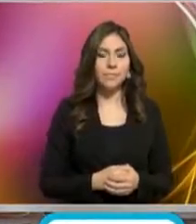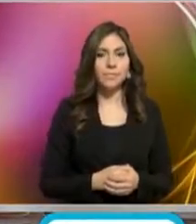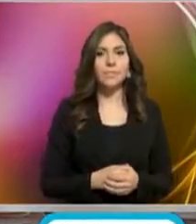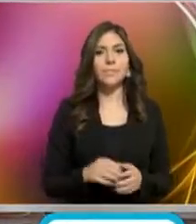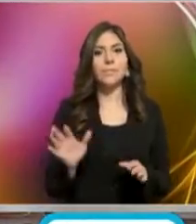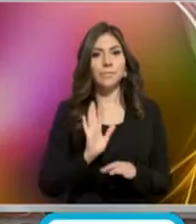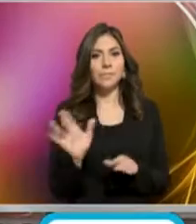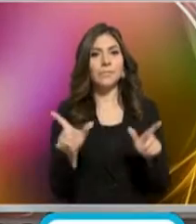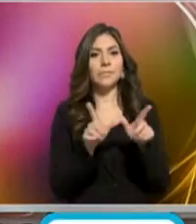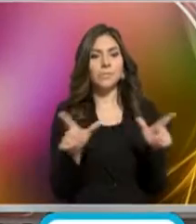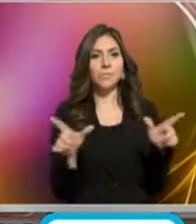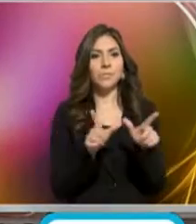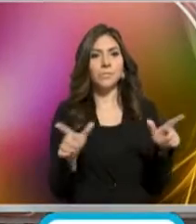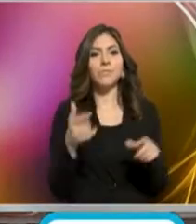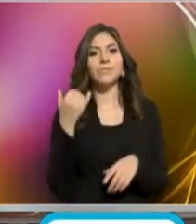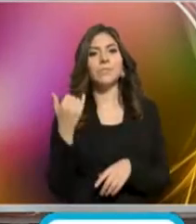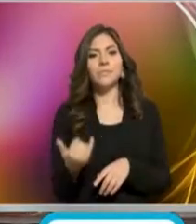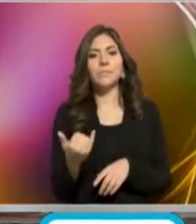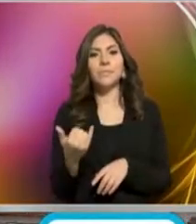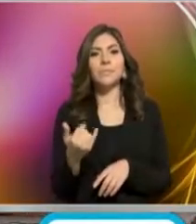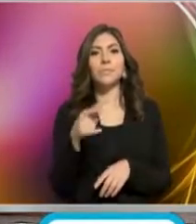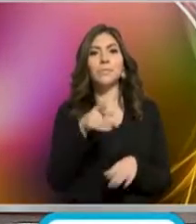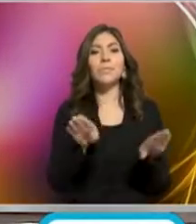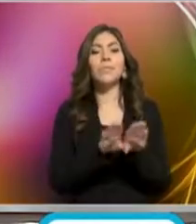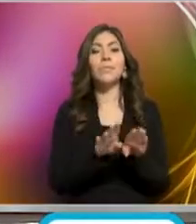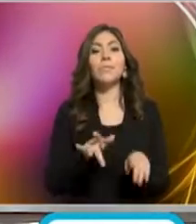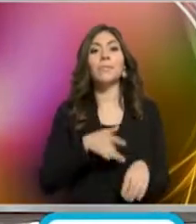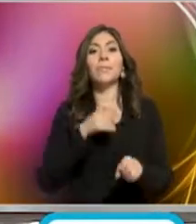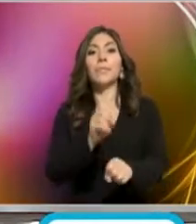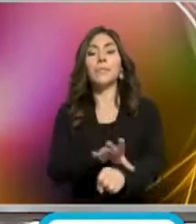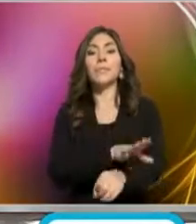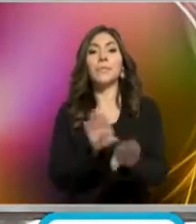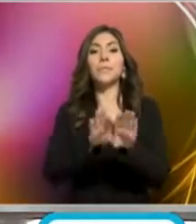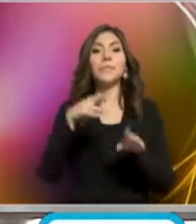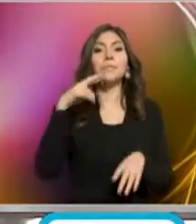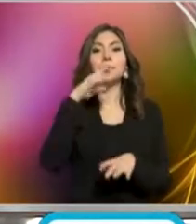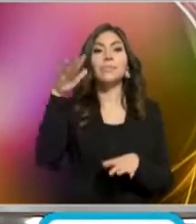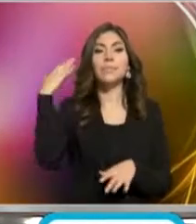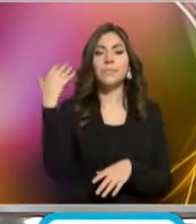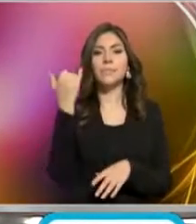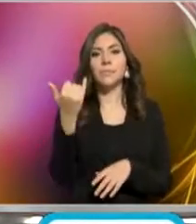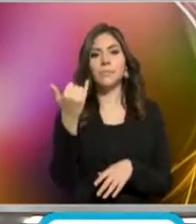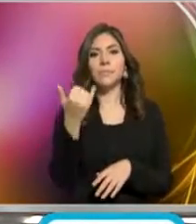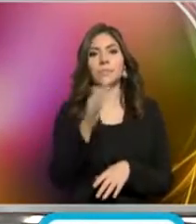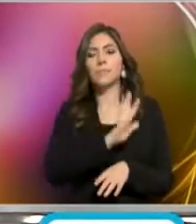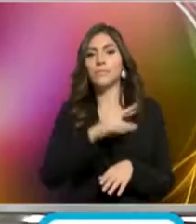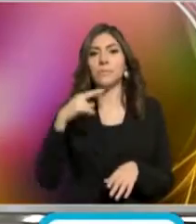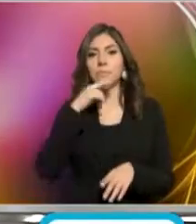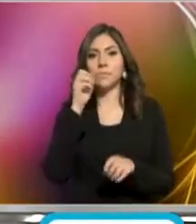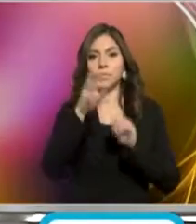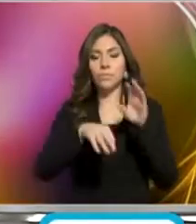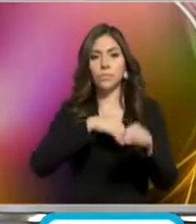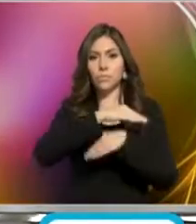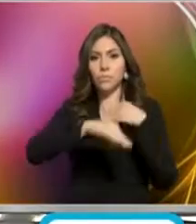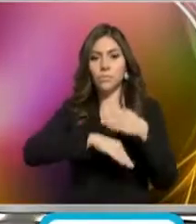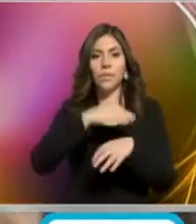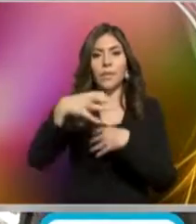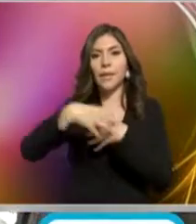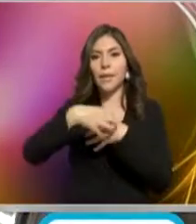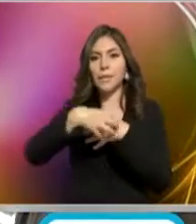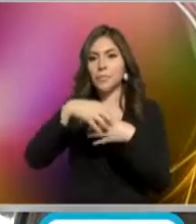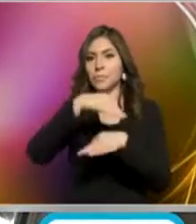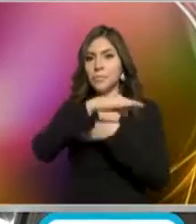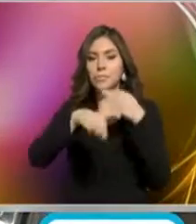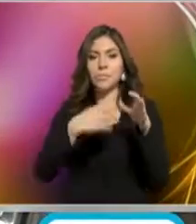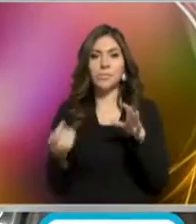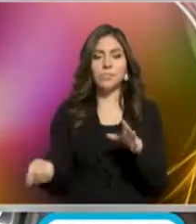Ya. ¿Listo? Sí, calma. Ah, mira. No te emociones con la velocidad. Por favor, acercamos esto. Sí. ¿Ya lo echamos todo? Échale ¿Con todo todo y aquí. el caldito? Con todo y